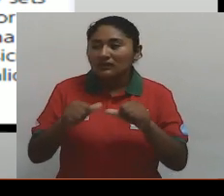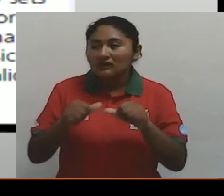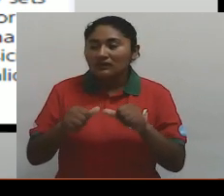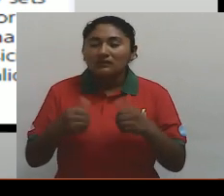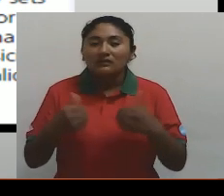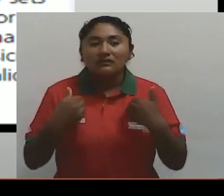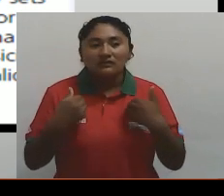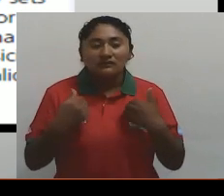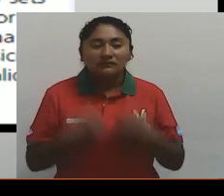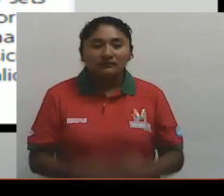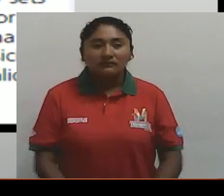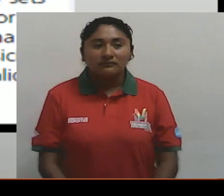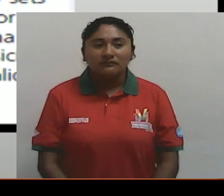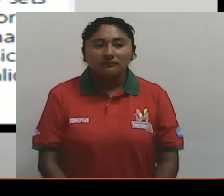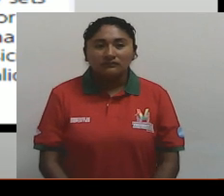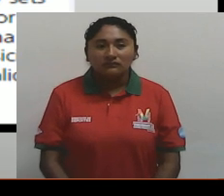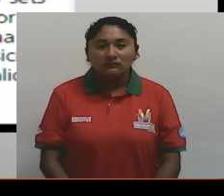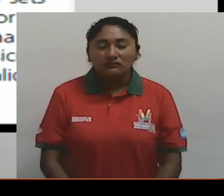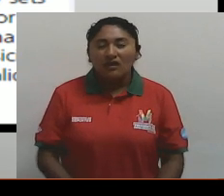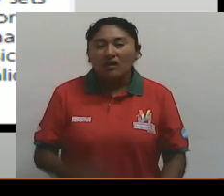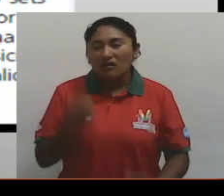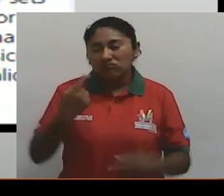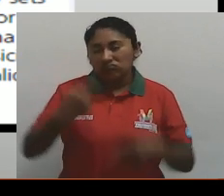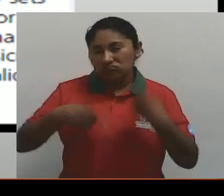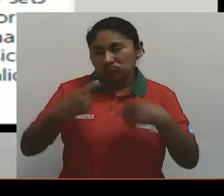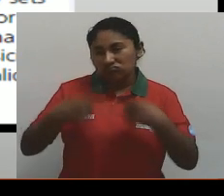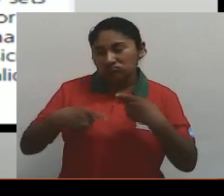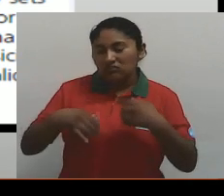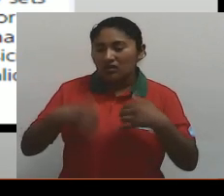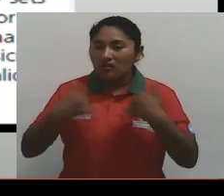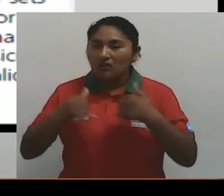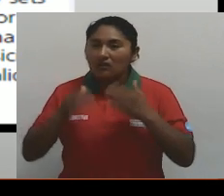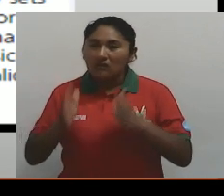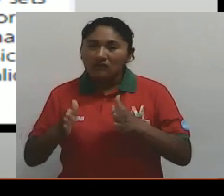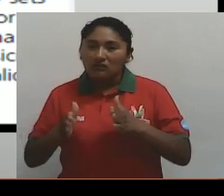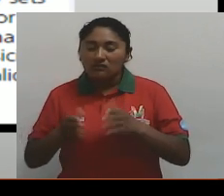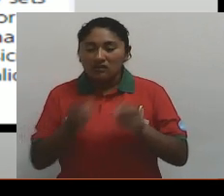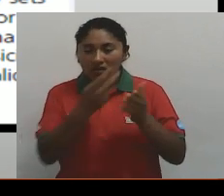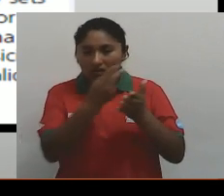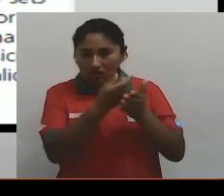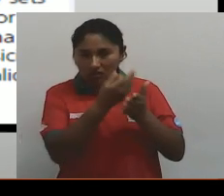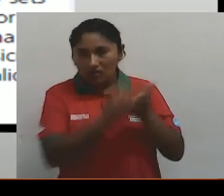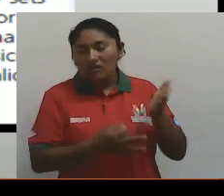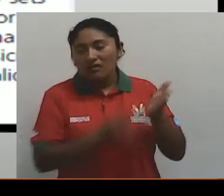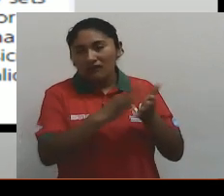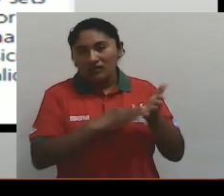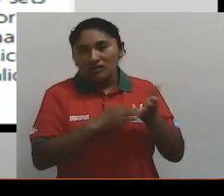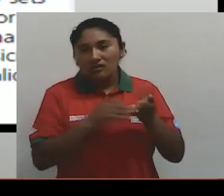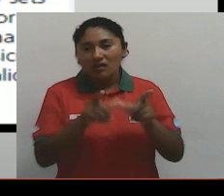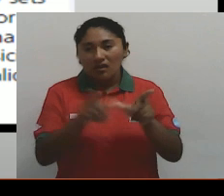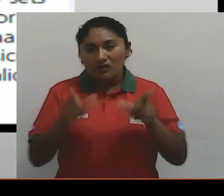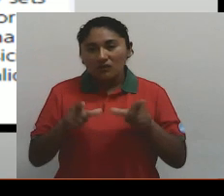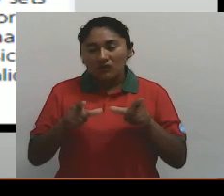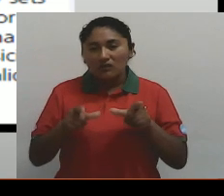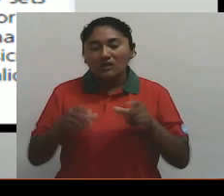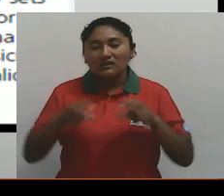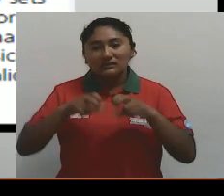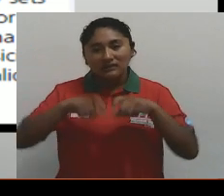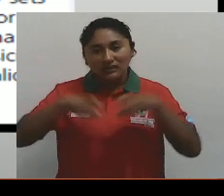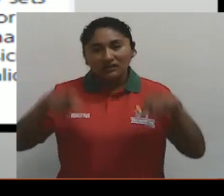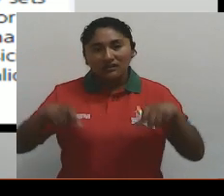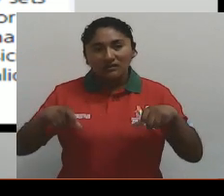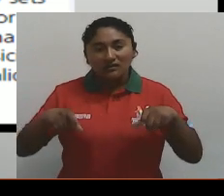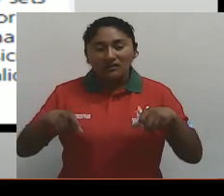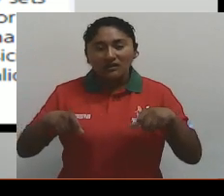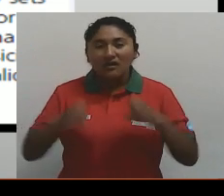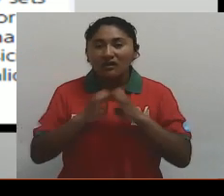encuentro. Si una discrepancia entre la posición de los jugadores en el campo y la ficha de posiciones se descubre tarde, el equipo en falta debe colocarse en las posiciones